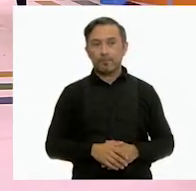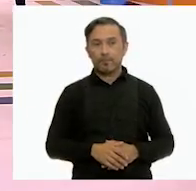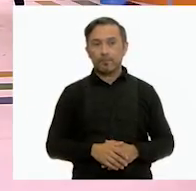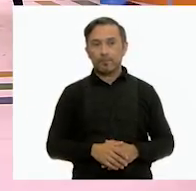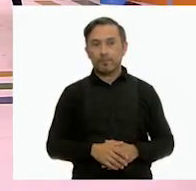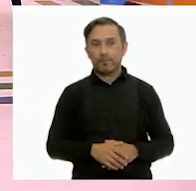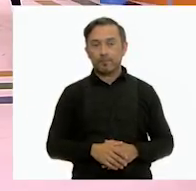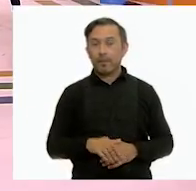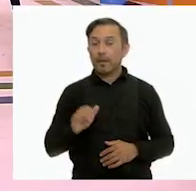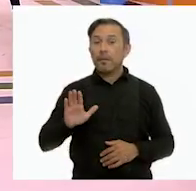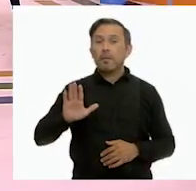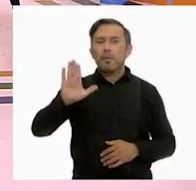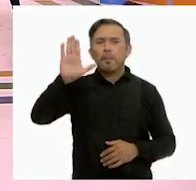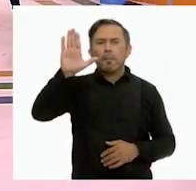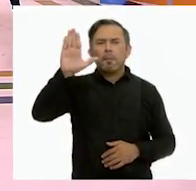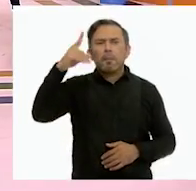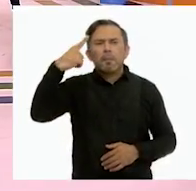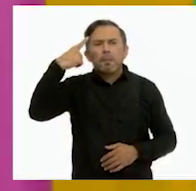para